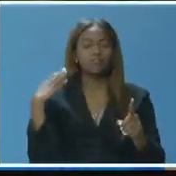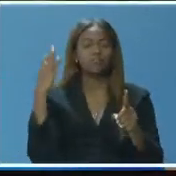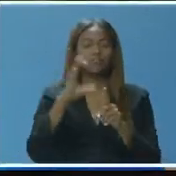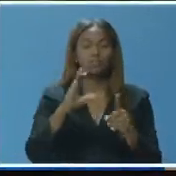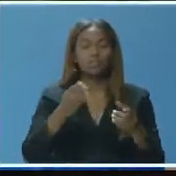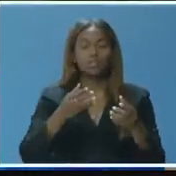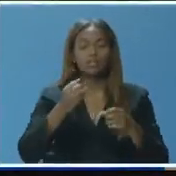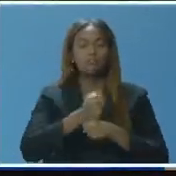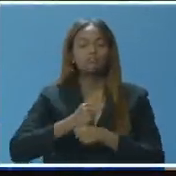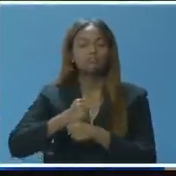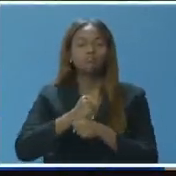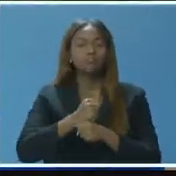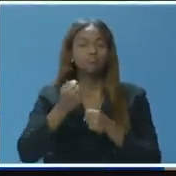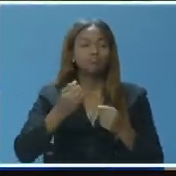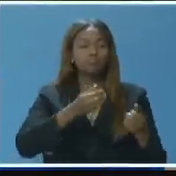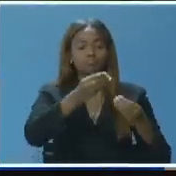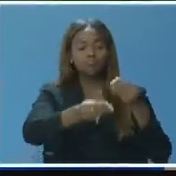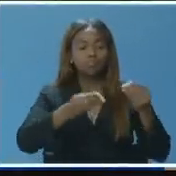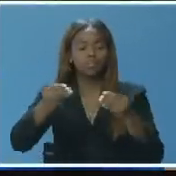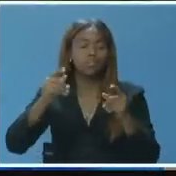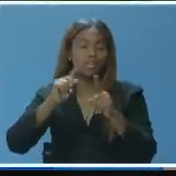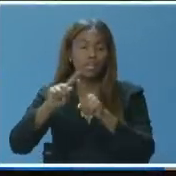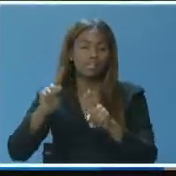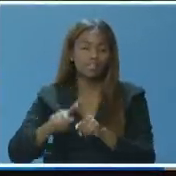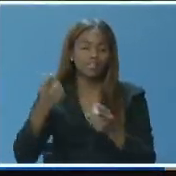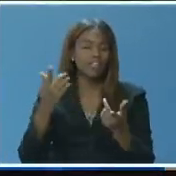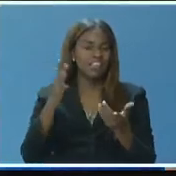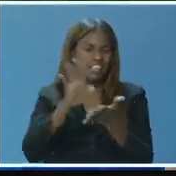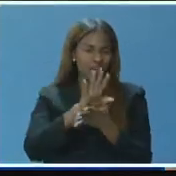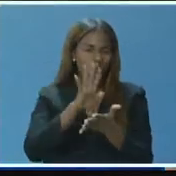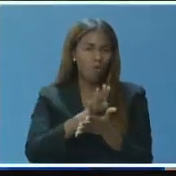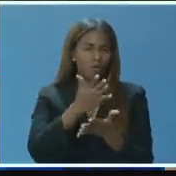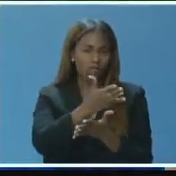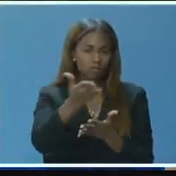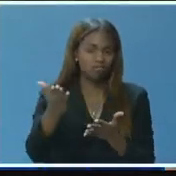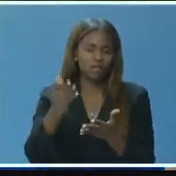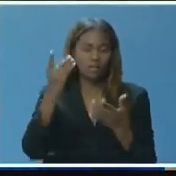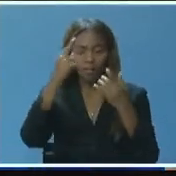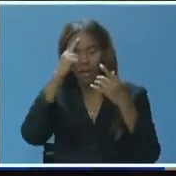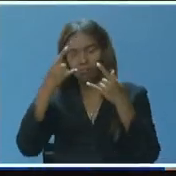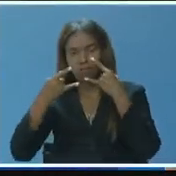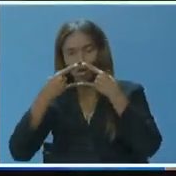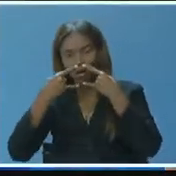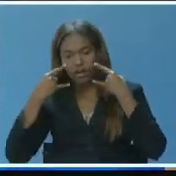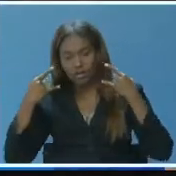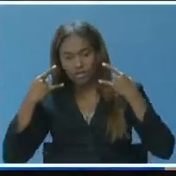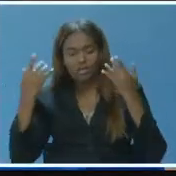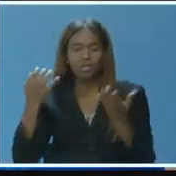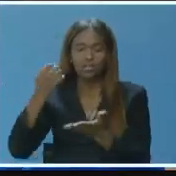de bioseguridad para cada uno de los centros educativos. Materiales como mascarilla, desinfectantes,